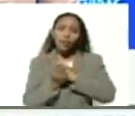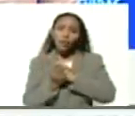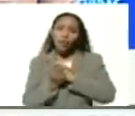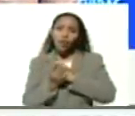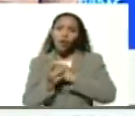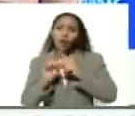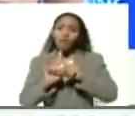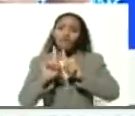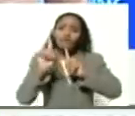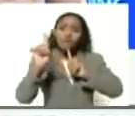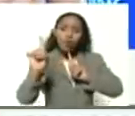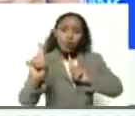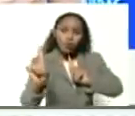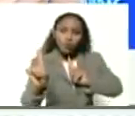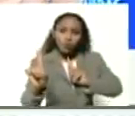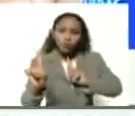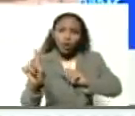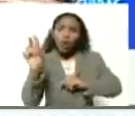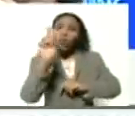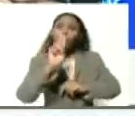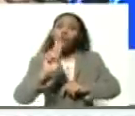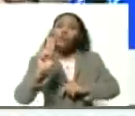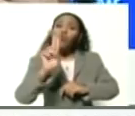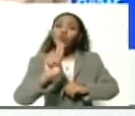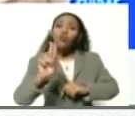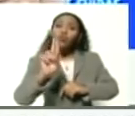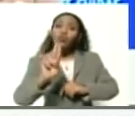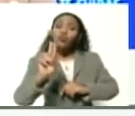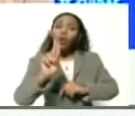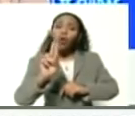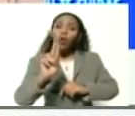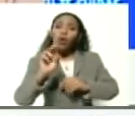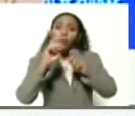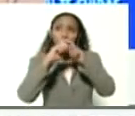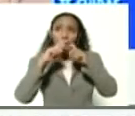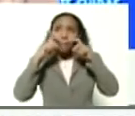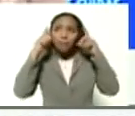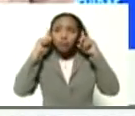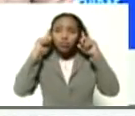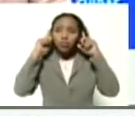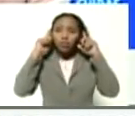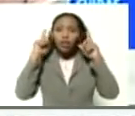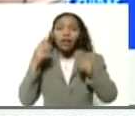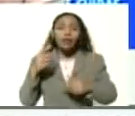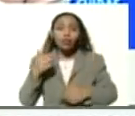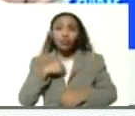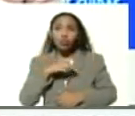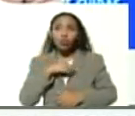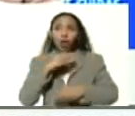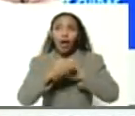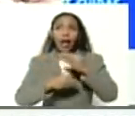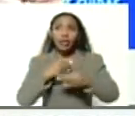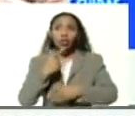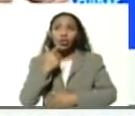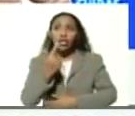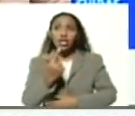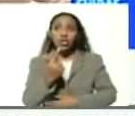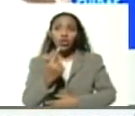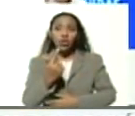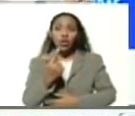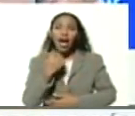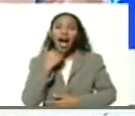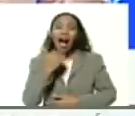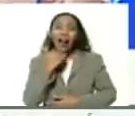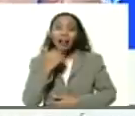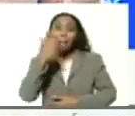el distanciamiento, el uso de la mascarilla. Hemos incluso dicho que si alguien